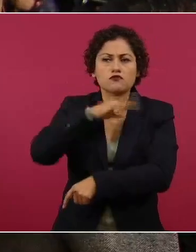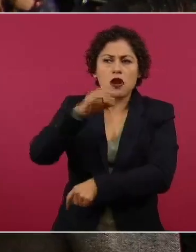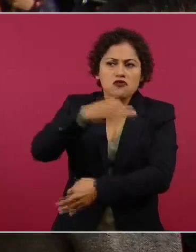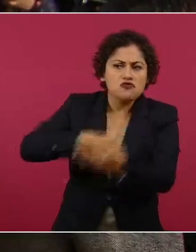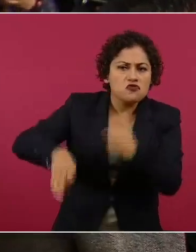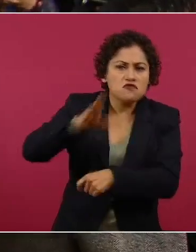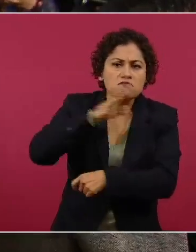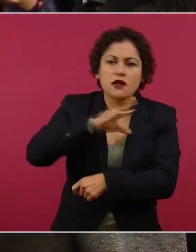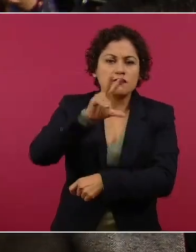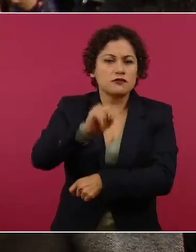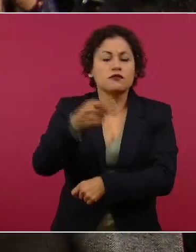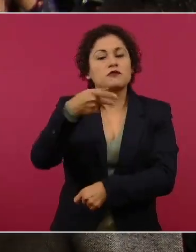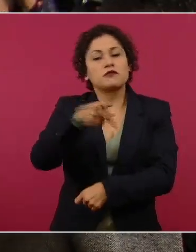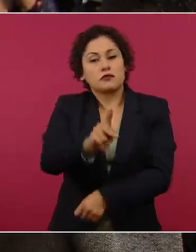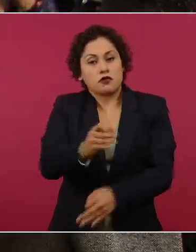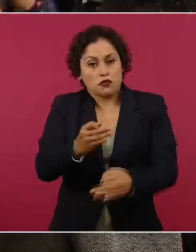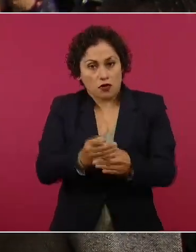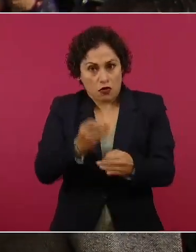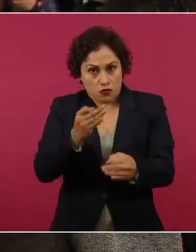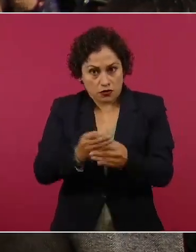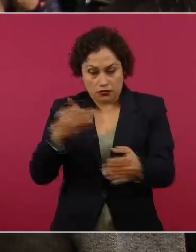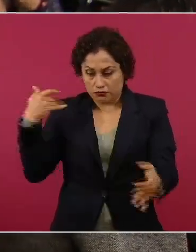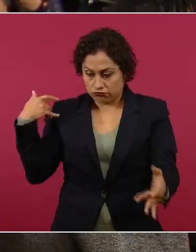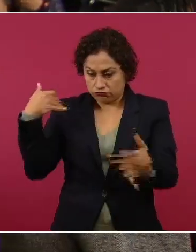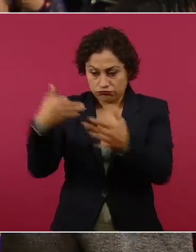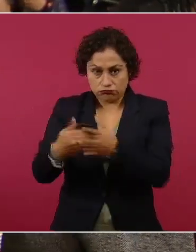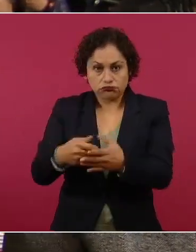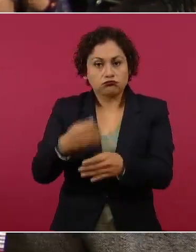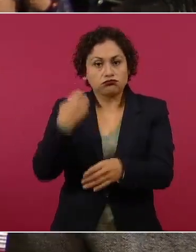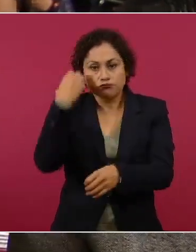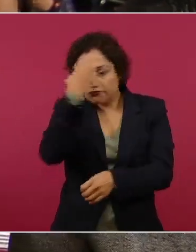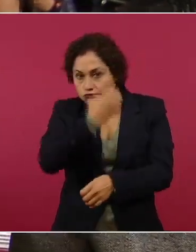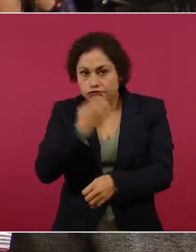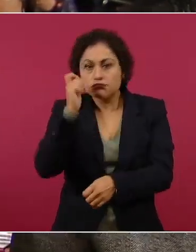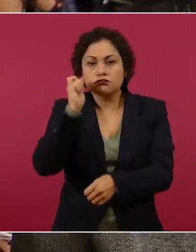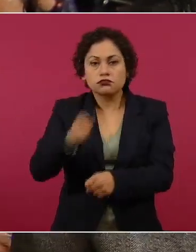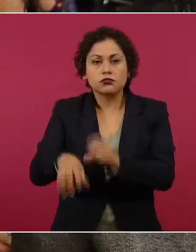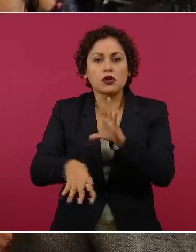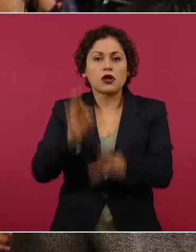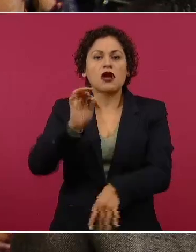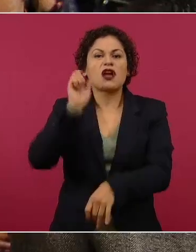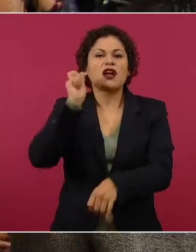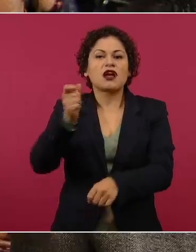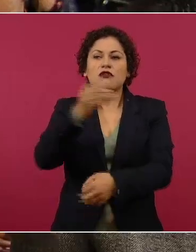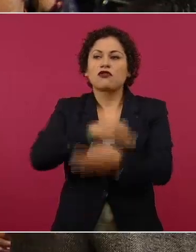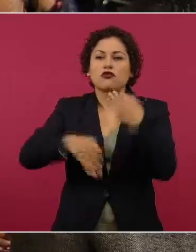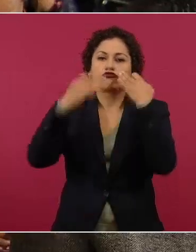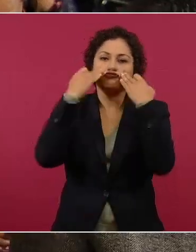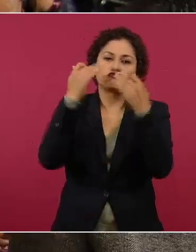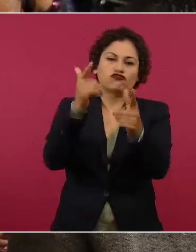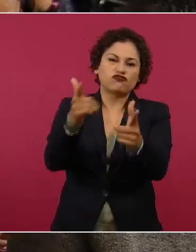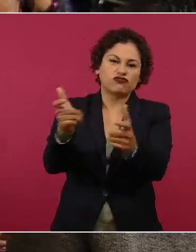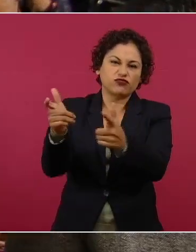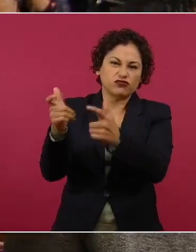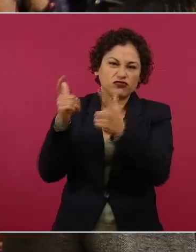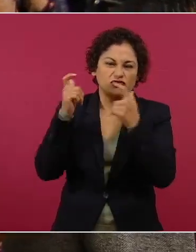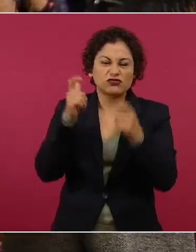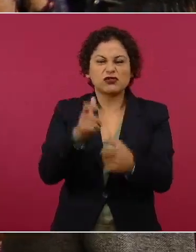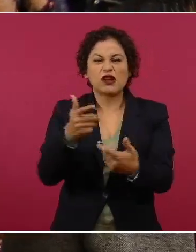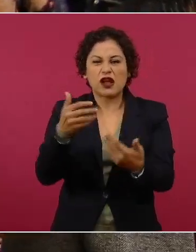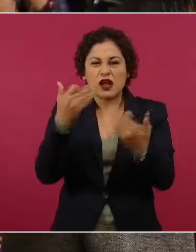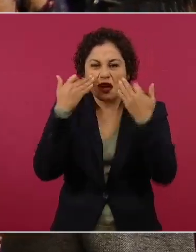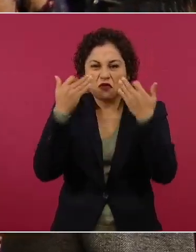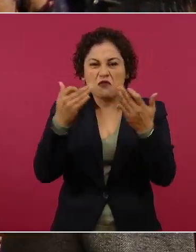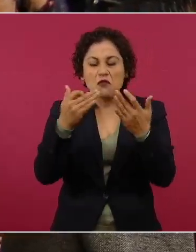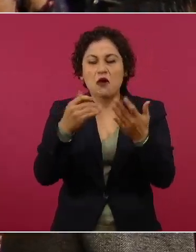pero en esa época, presidente, se instruía a las Fuerzas Armadas con la consigna general de no dejar testigos, cero transparencia, sin capacitación y